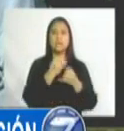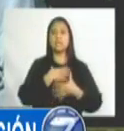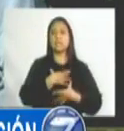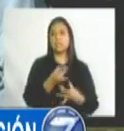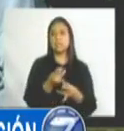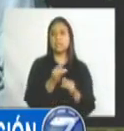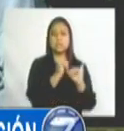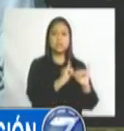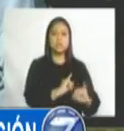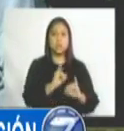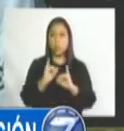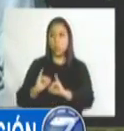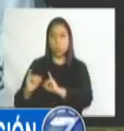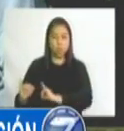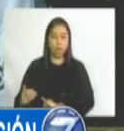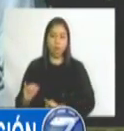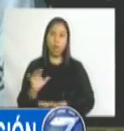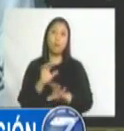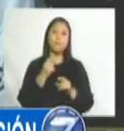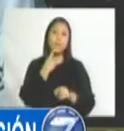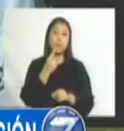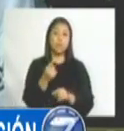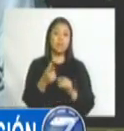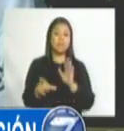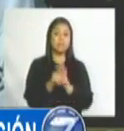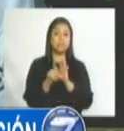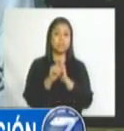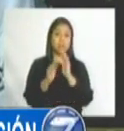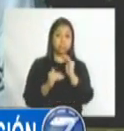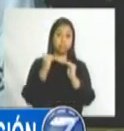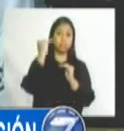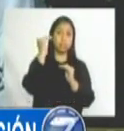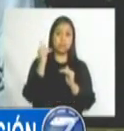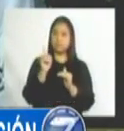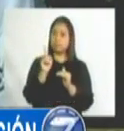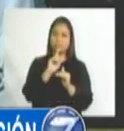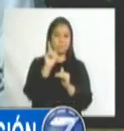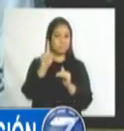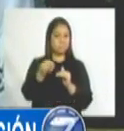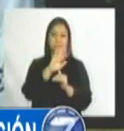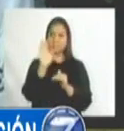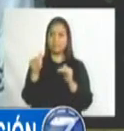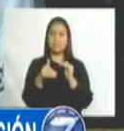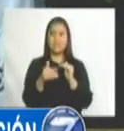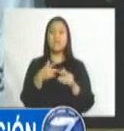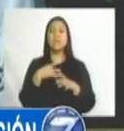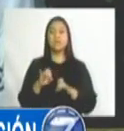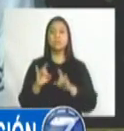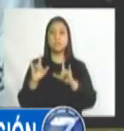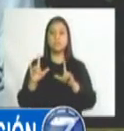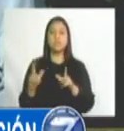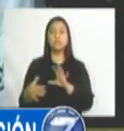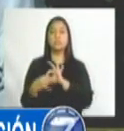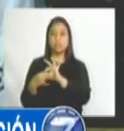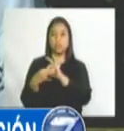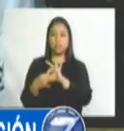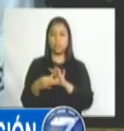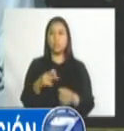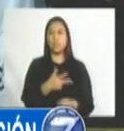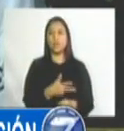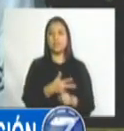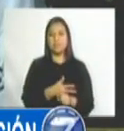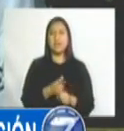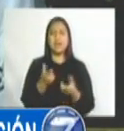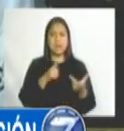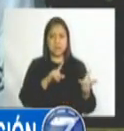por encima de lo que ordena la ley. Y los Estados Unidos, como socio de Guatemala, continúa listo a tomar